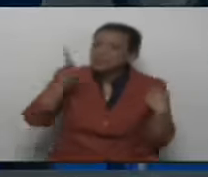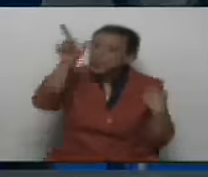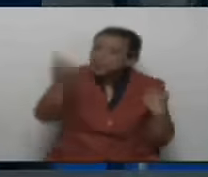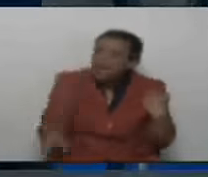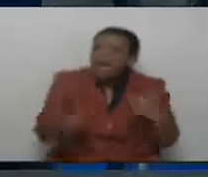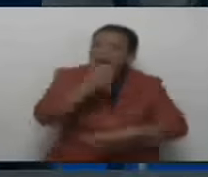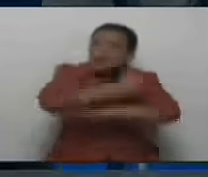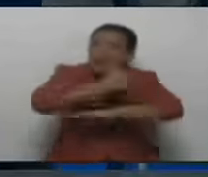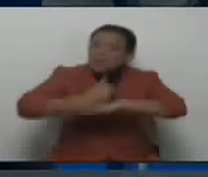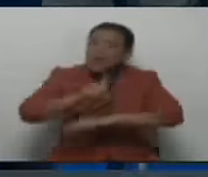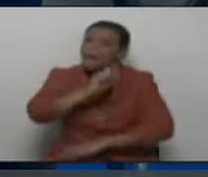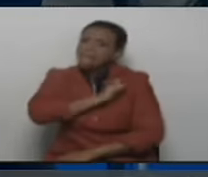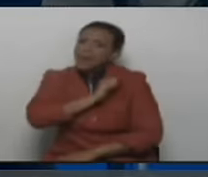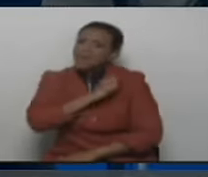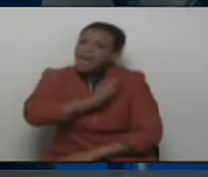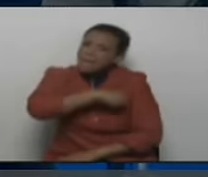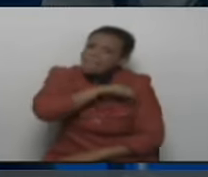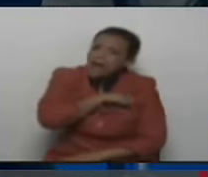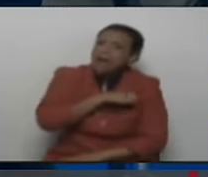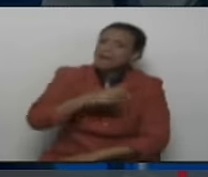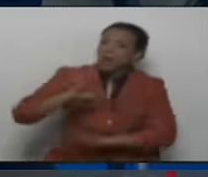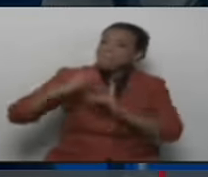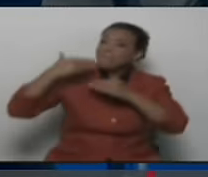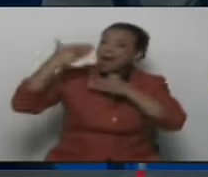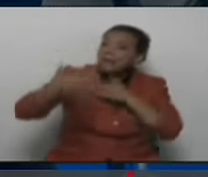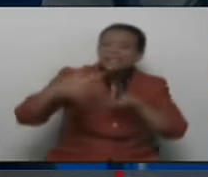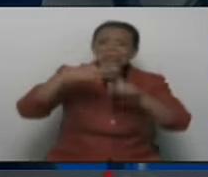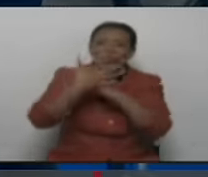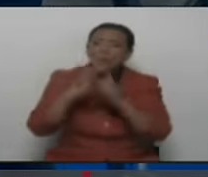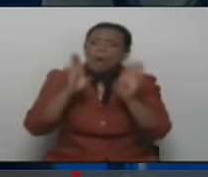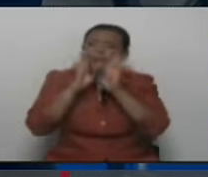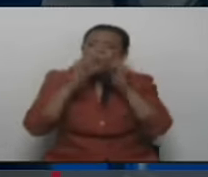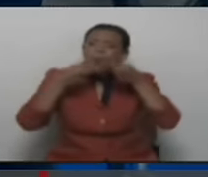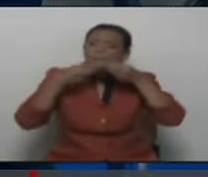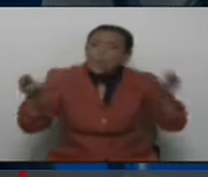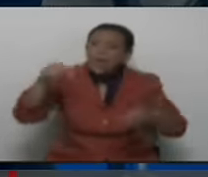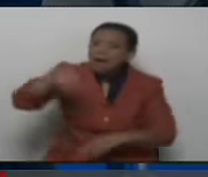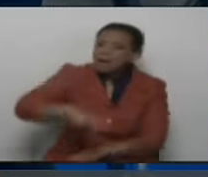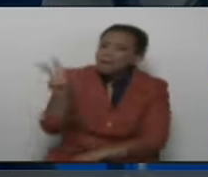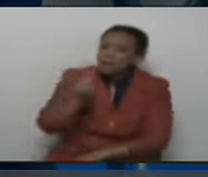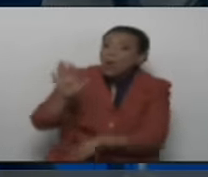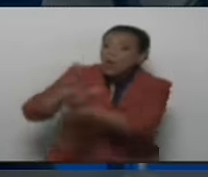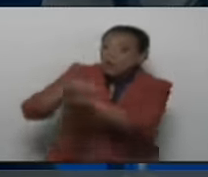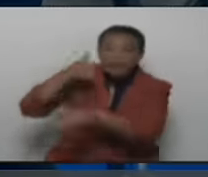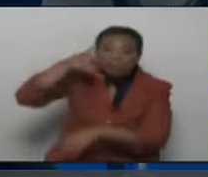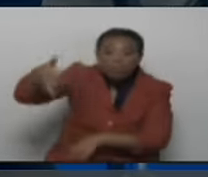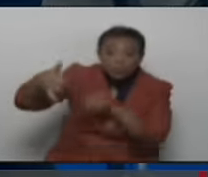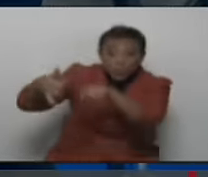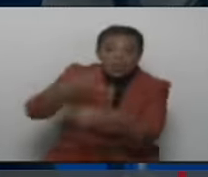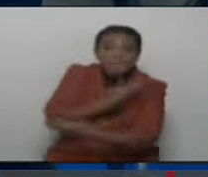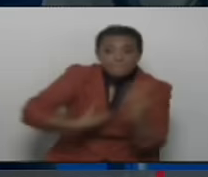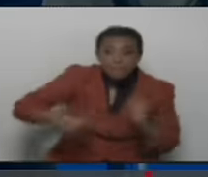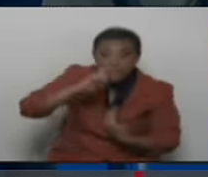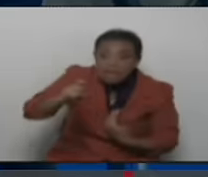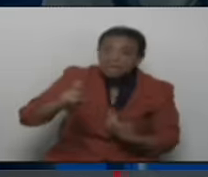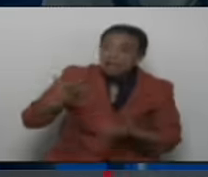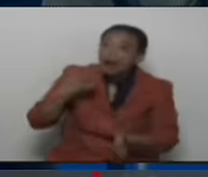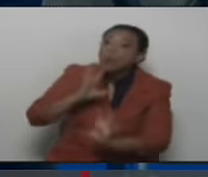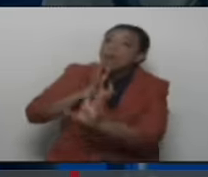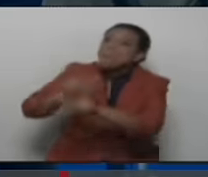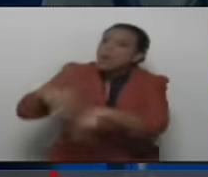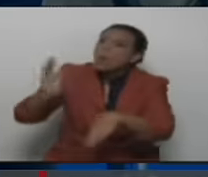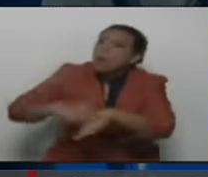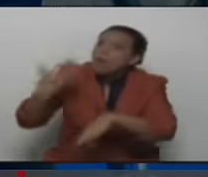las autoridades españolas más allá de estas declaraciones públicas? ¿Lo han llamado usted para darle alguna